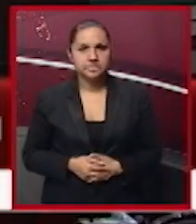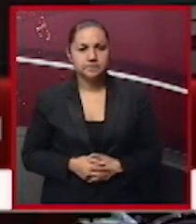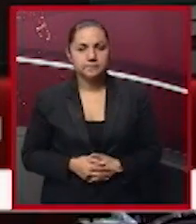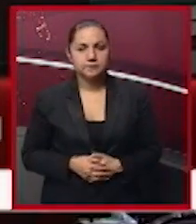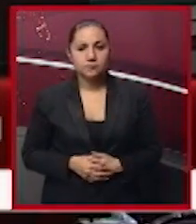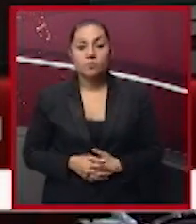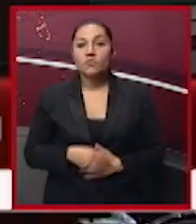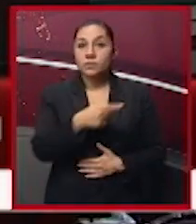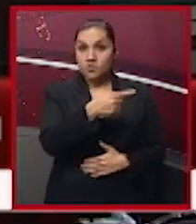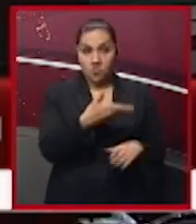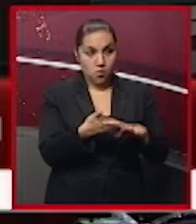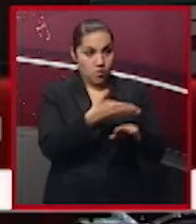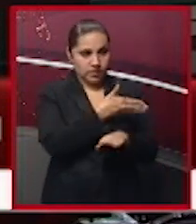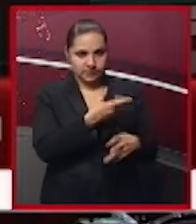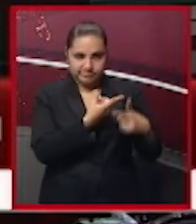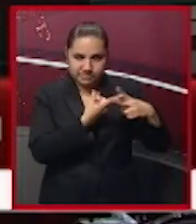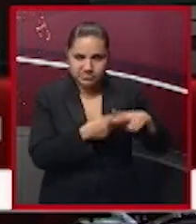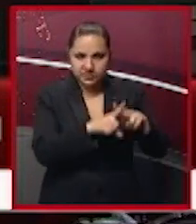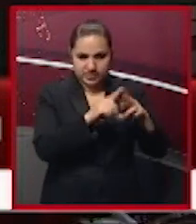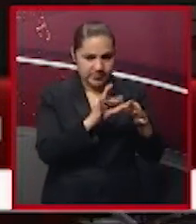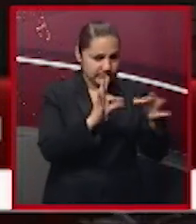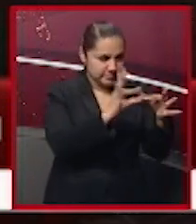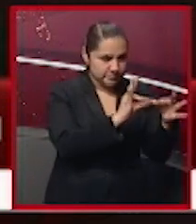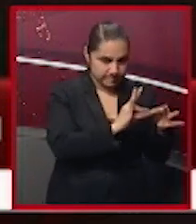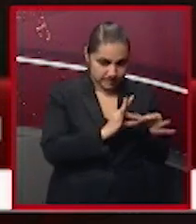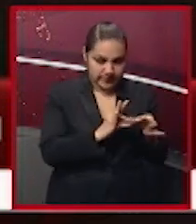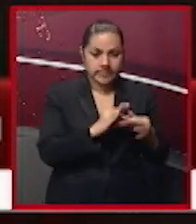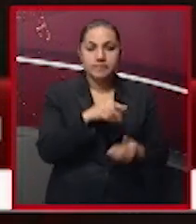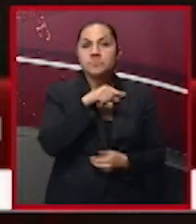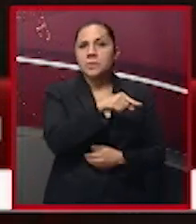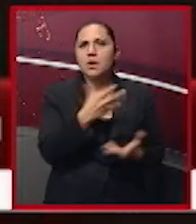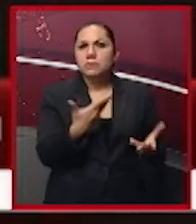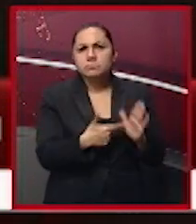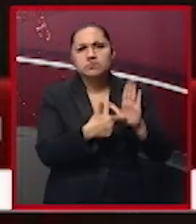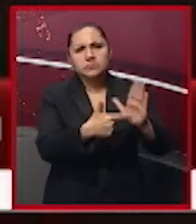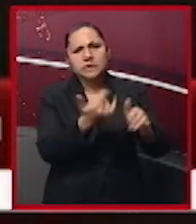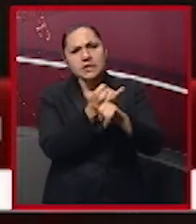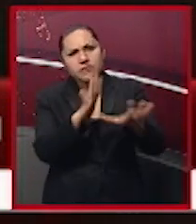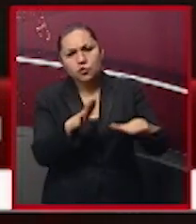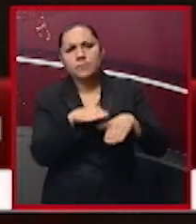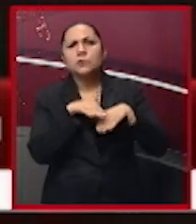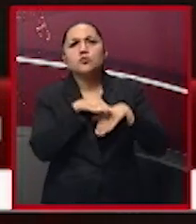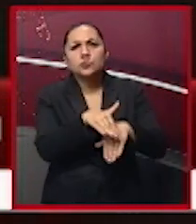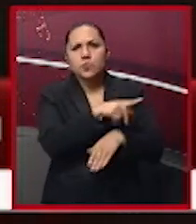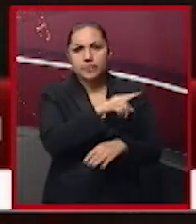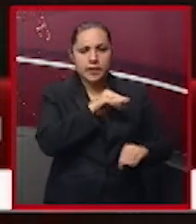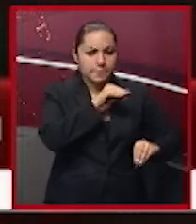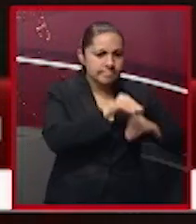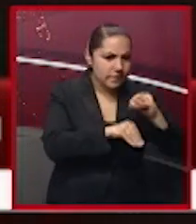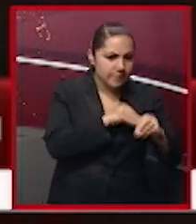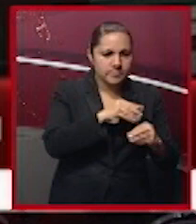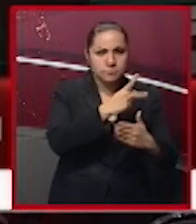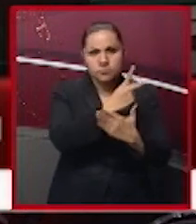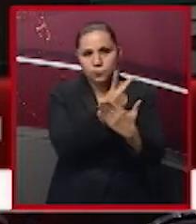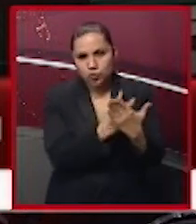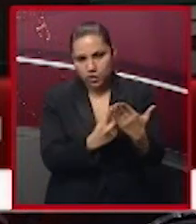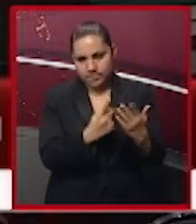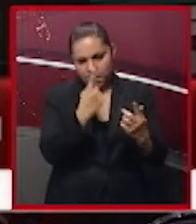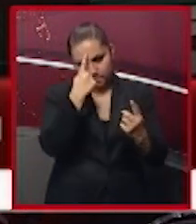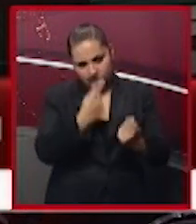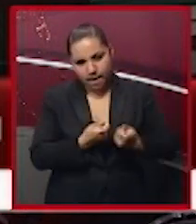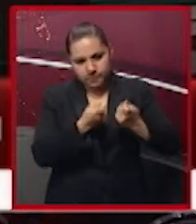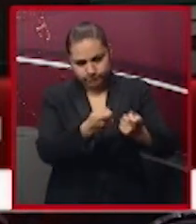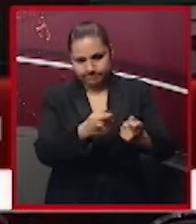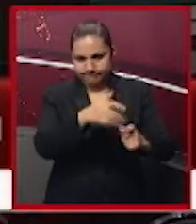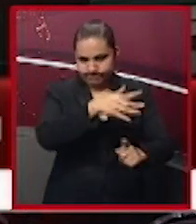En su exposición inicial, el secretario de Desarrollo Social resaltó los resultados de la política y de la ampliación de programas implementados por la